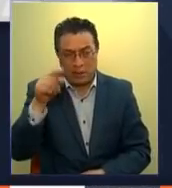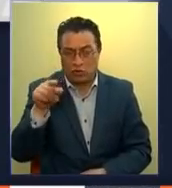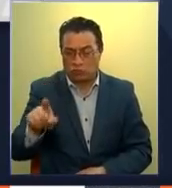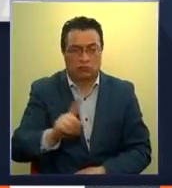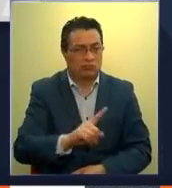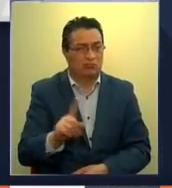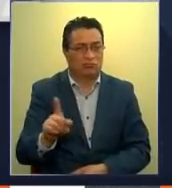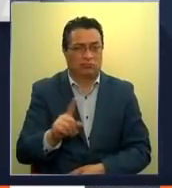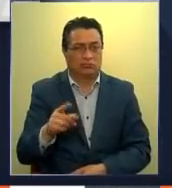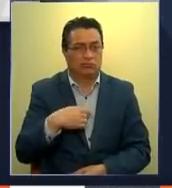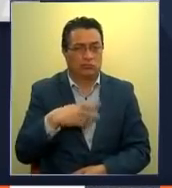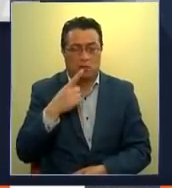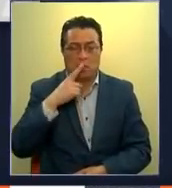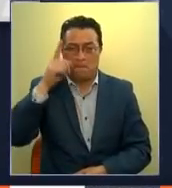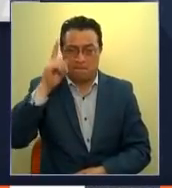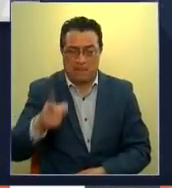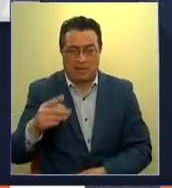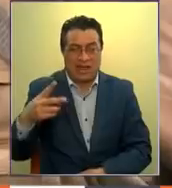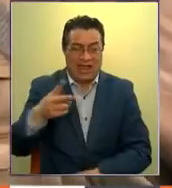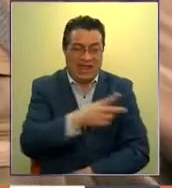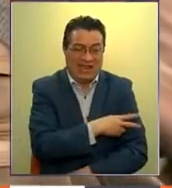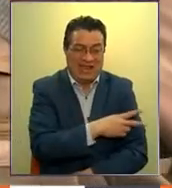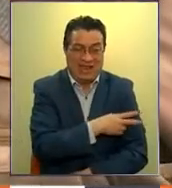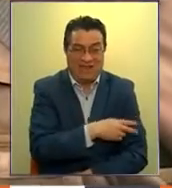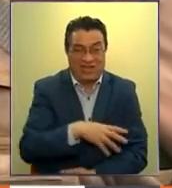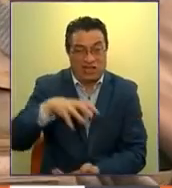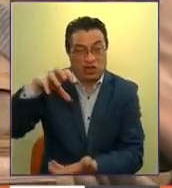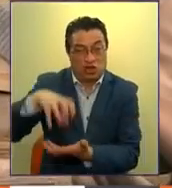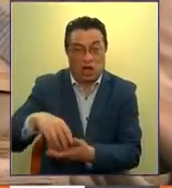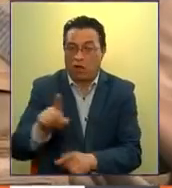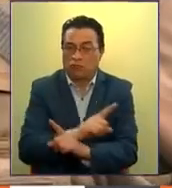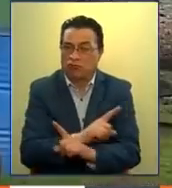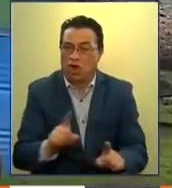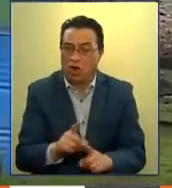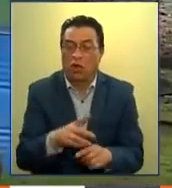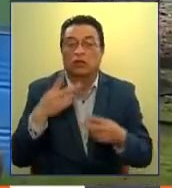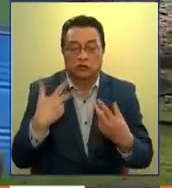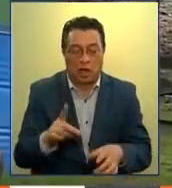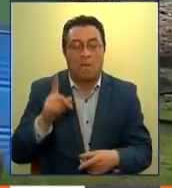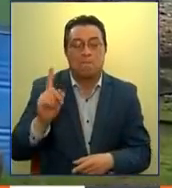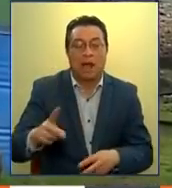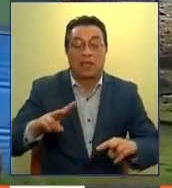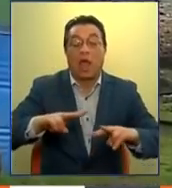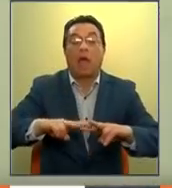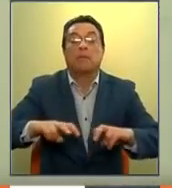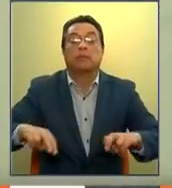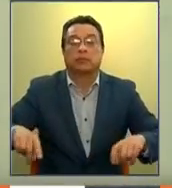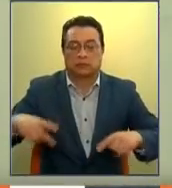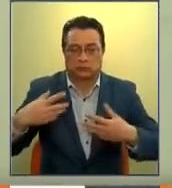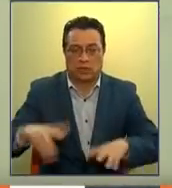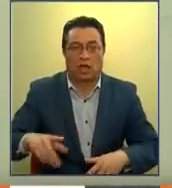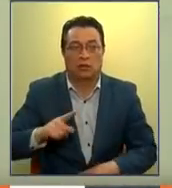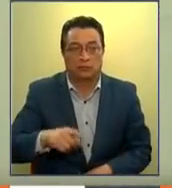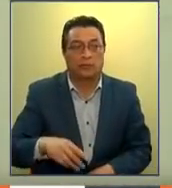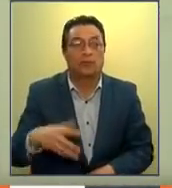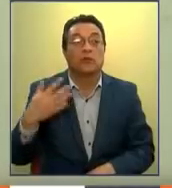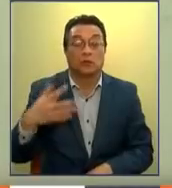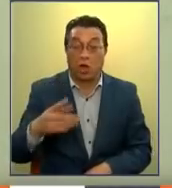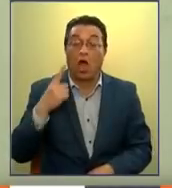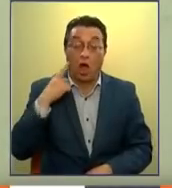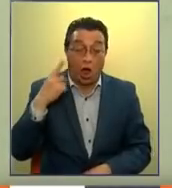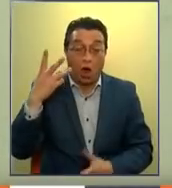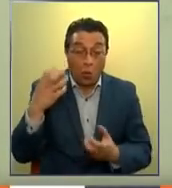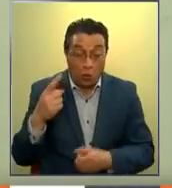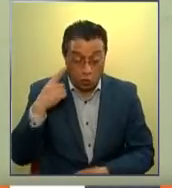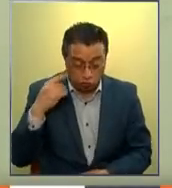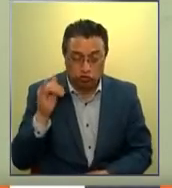tajantemente la supuesta instrucción del jefe de zona y ya se ordenó una investigación administrativa. Es un audio fidedigno y del